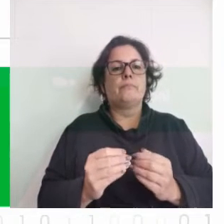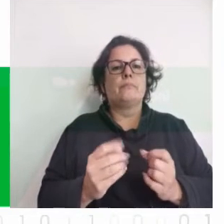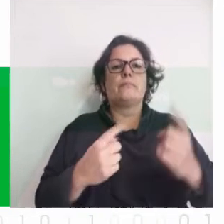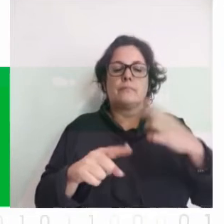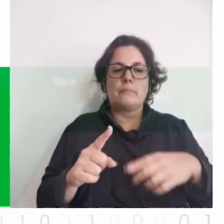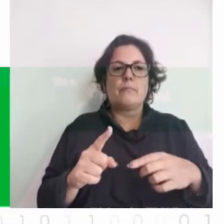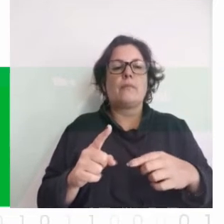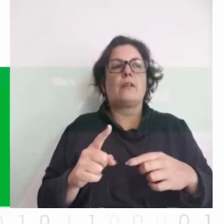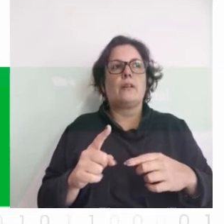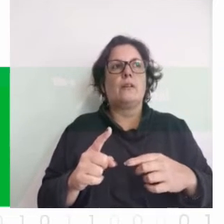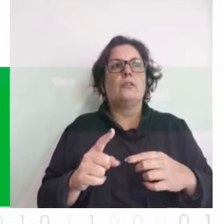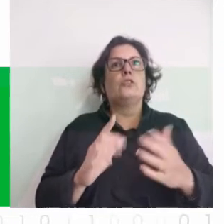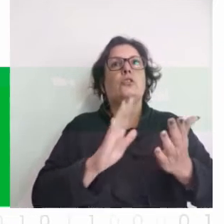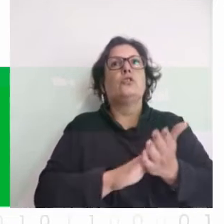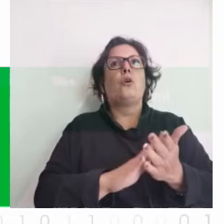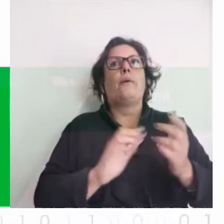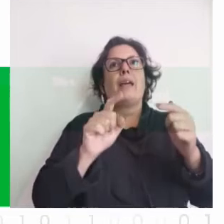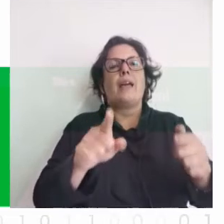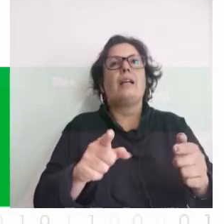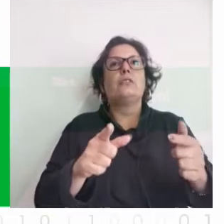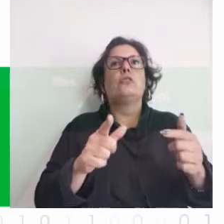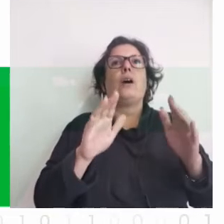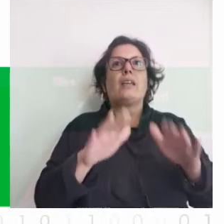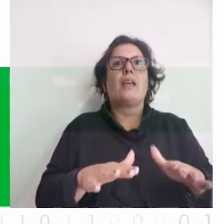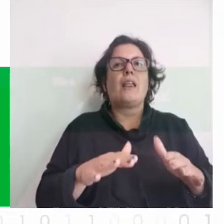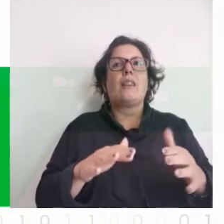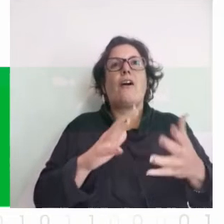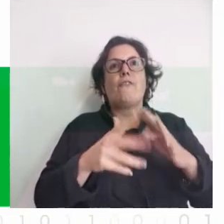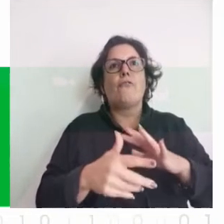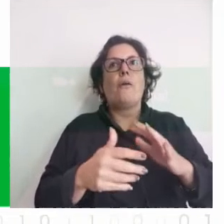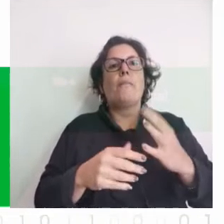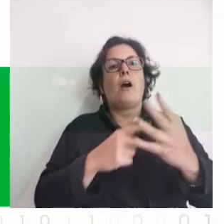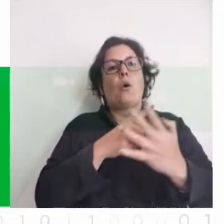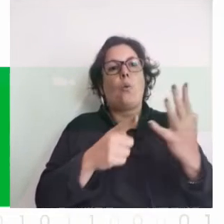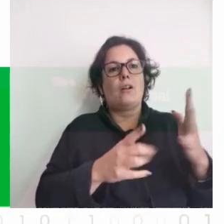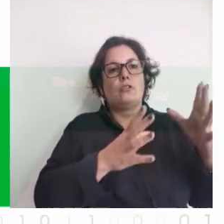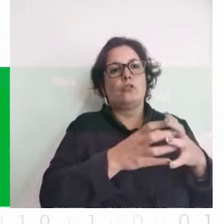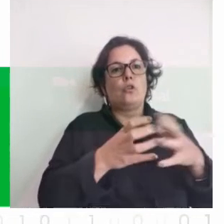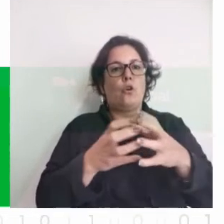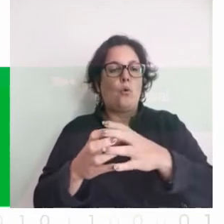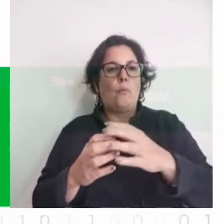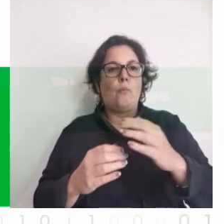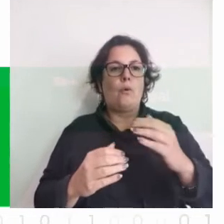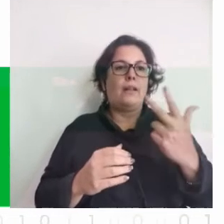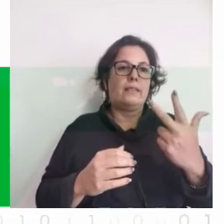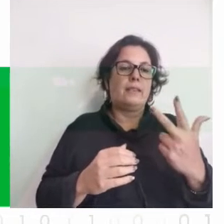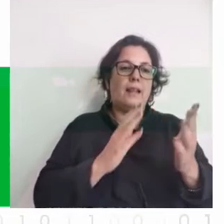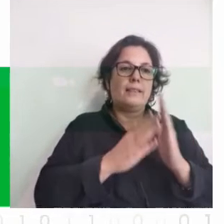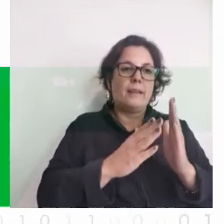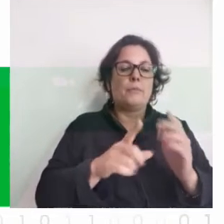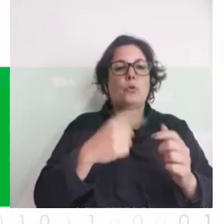Entonces, sobre eso nos queda, haciendo de esta forma, nos quedan 4 grupos equitativos, 3 de tratamiento y 1 de